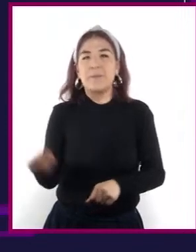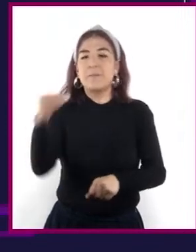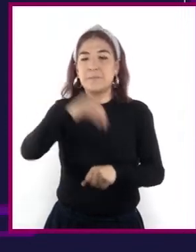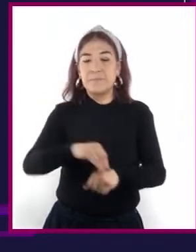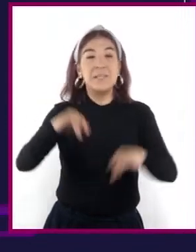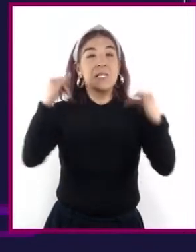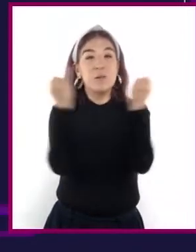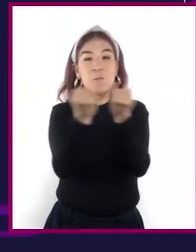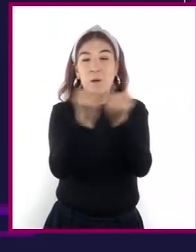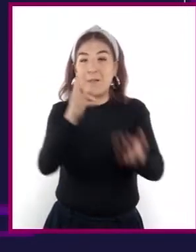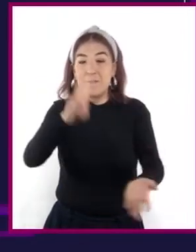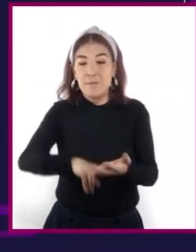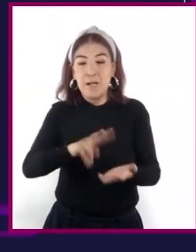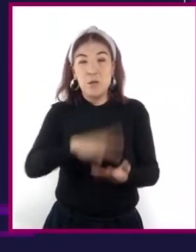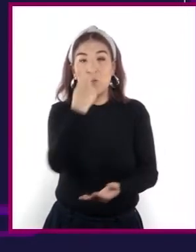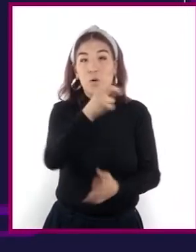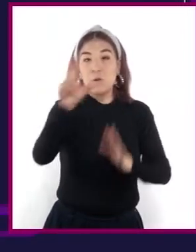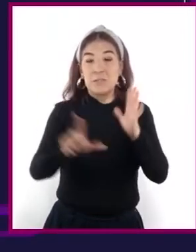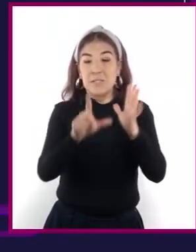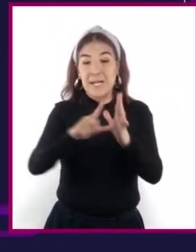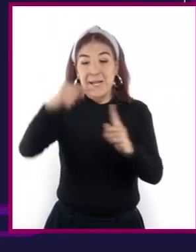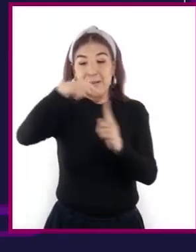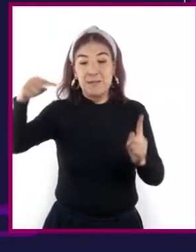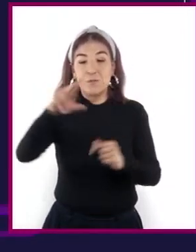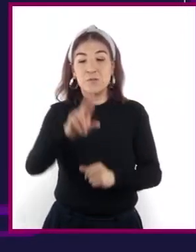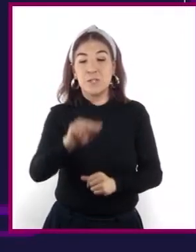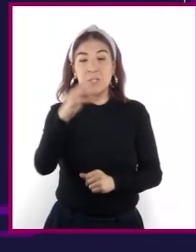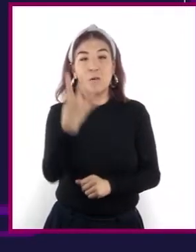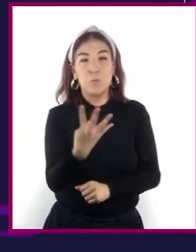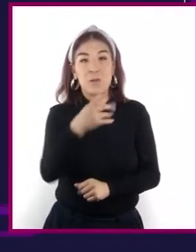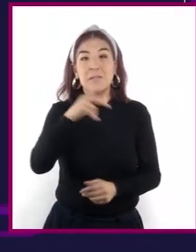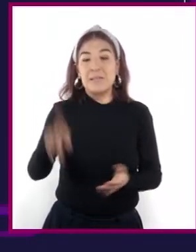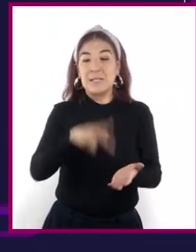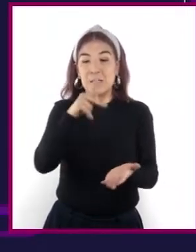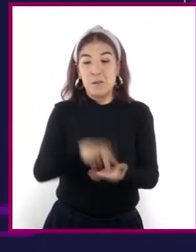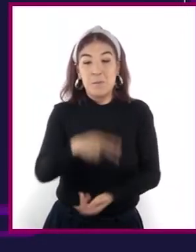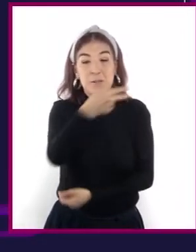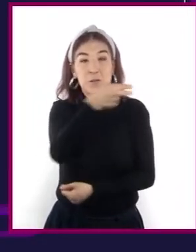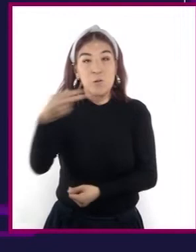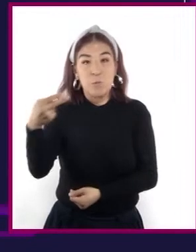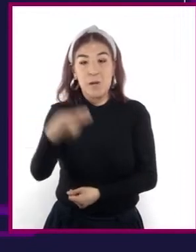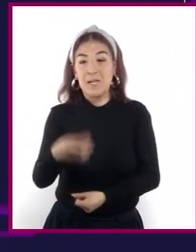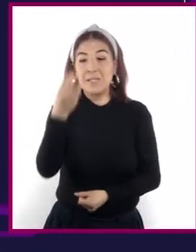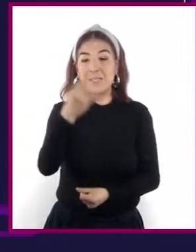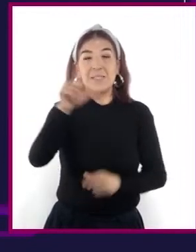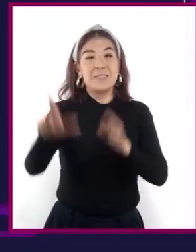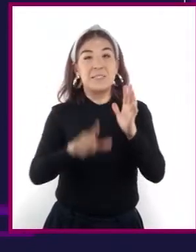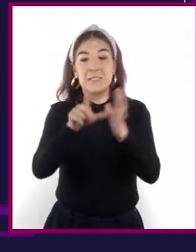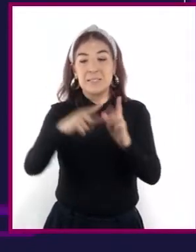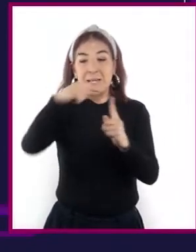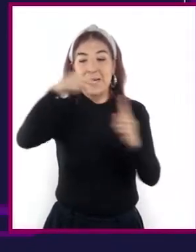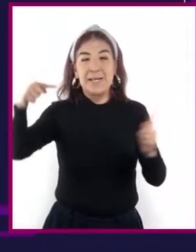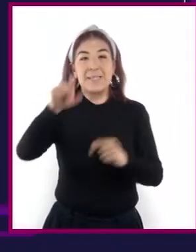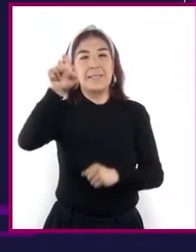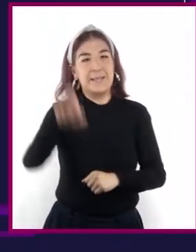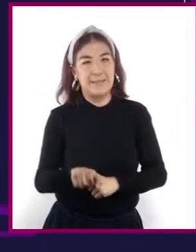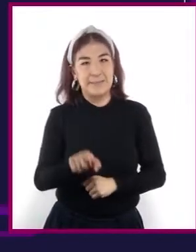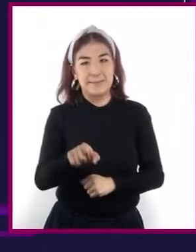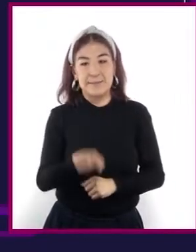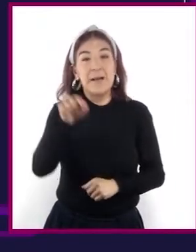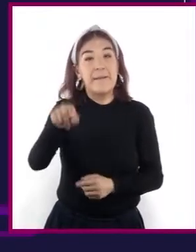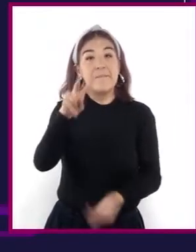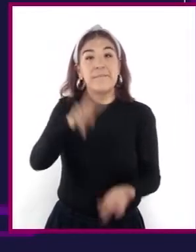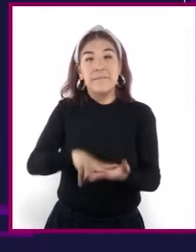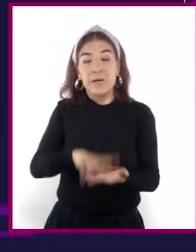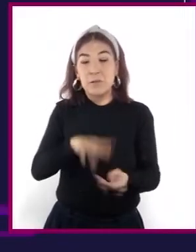la igualdad 2 litros entre 84 kilómetros es igual a 3 litros entre X. Y se